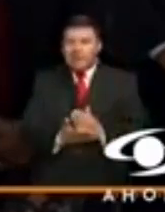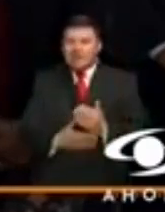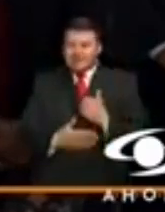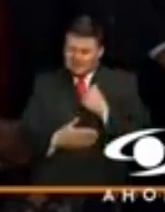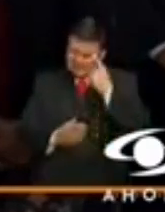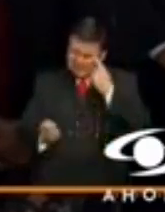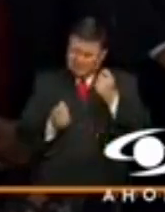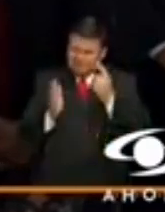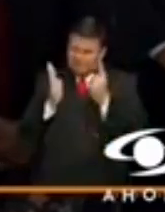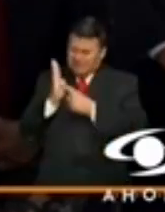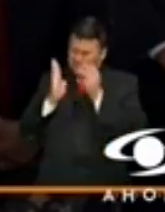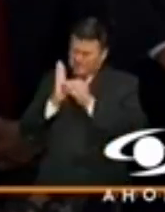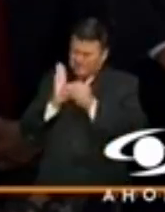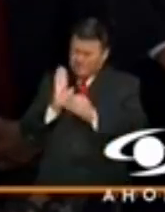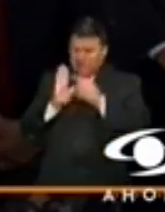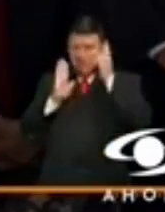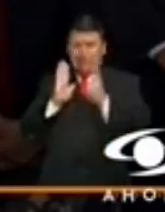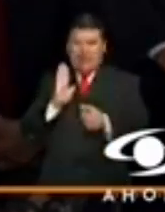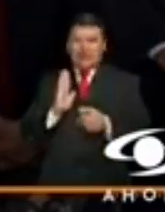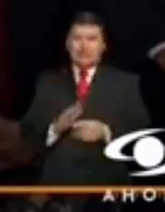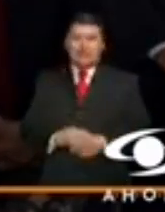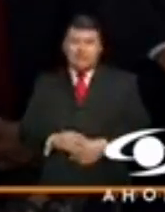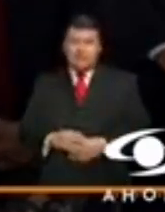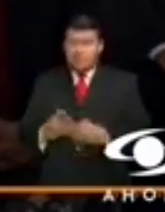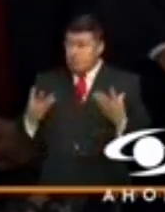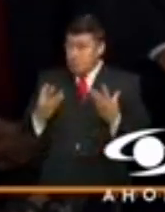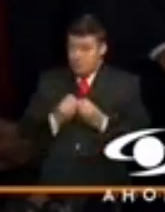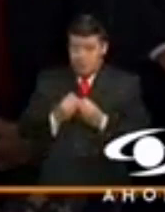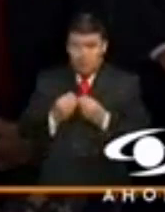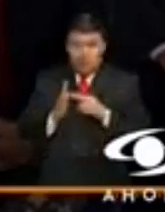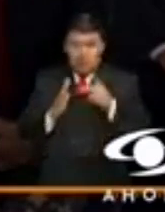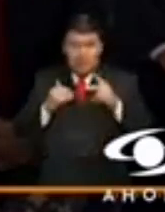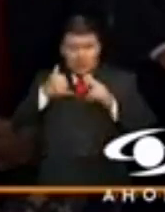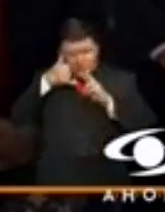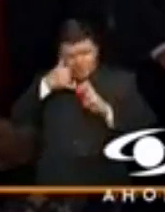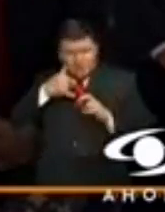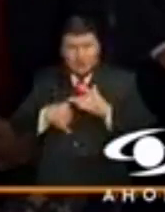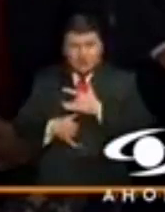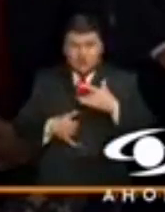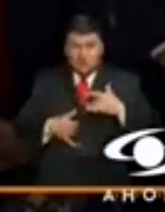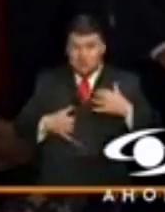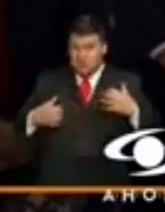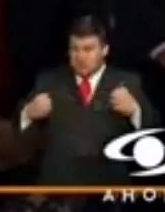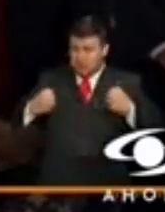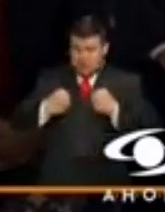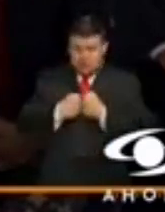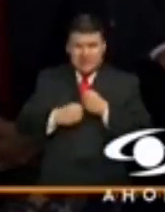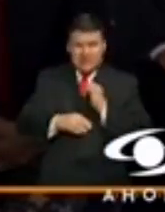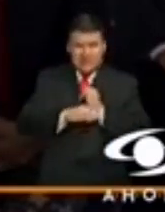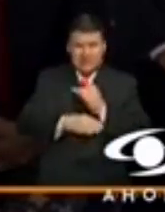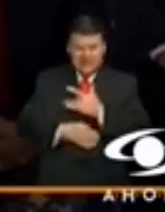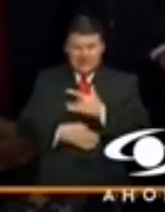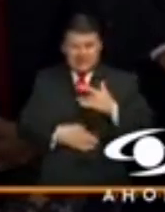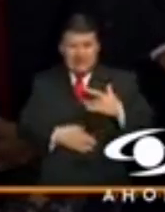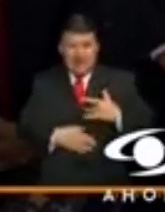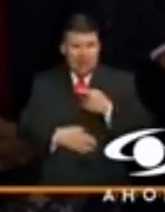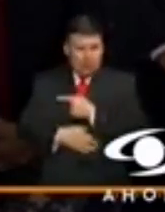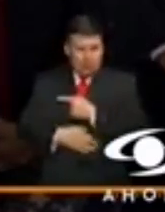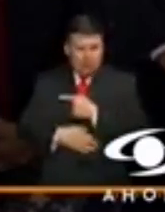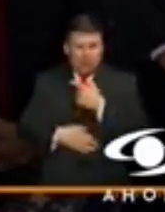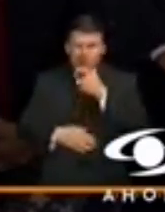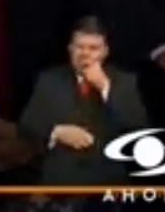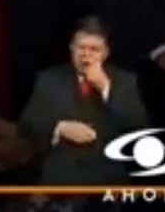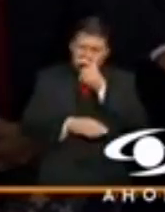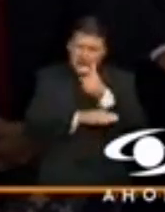medidas necesarias. Con el equipo científico y técnico del Ministerio de Salud, del Instituto Nacional de Salud, de